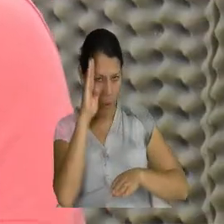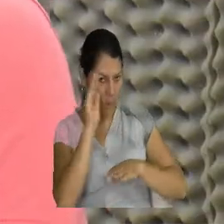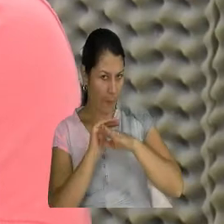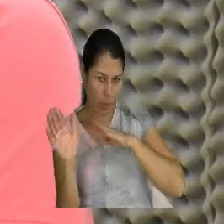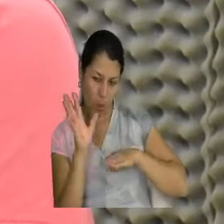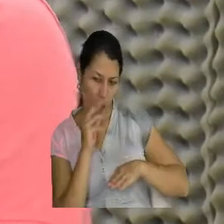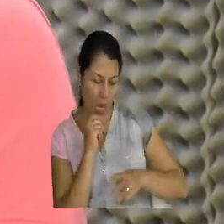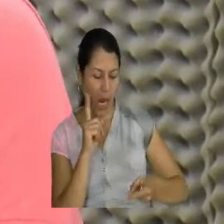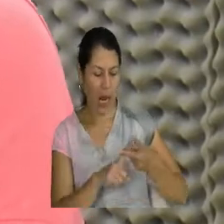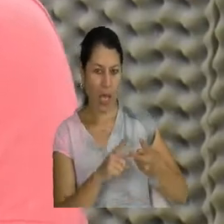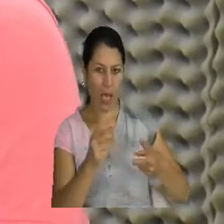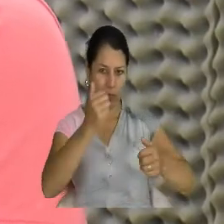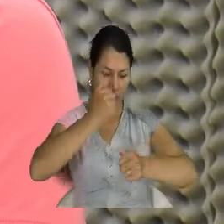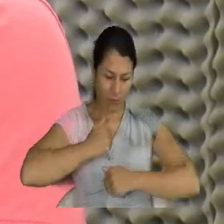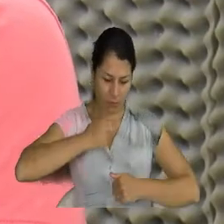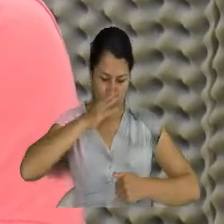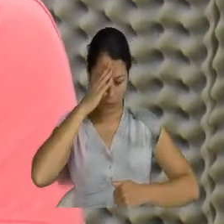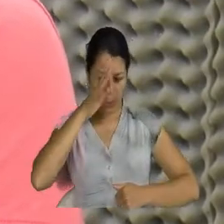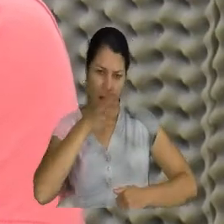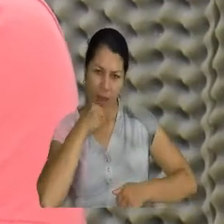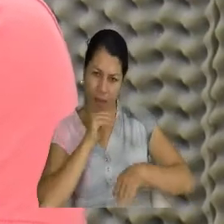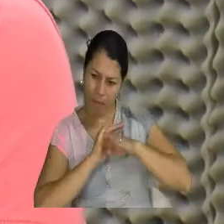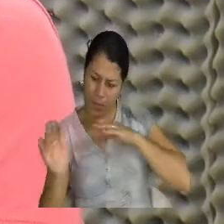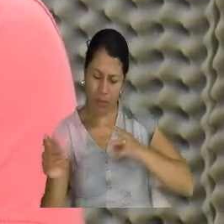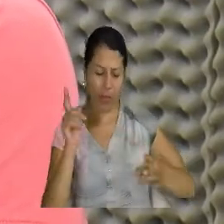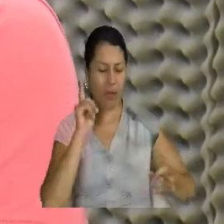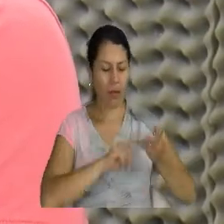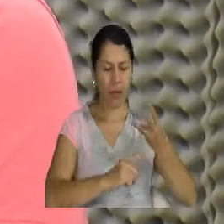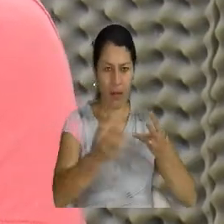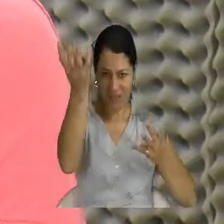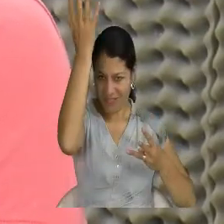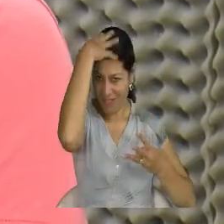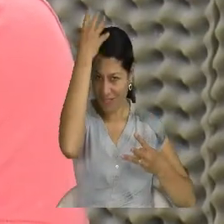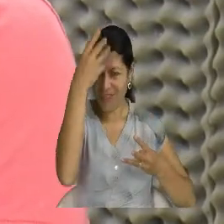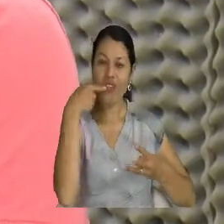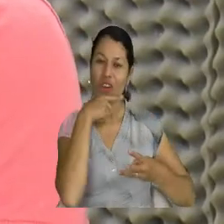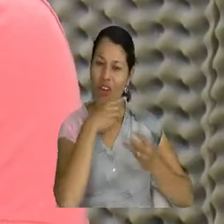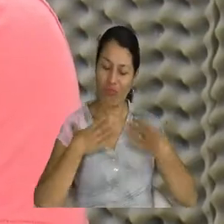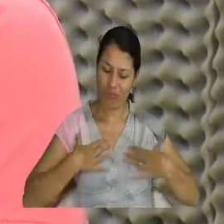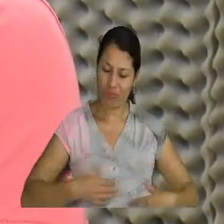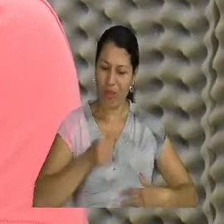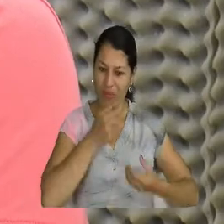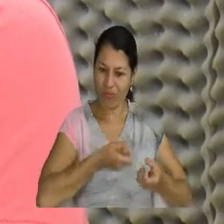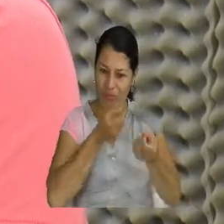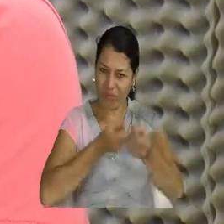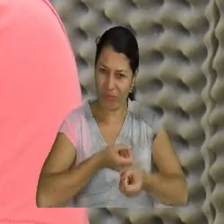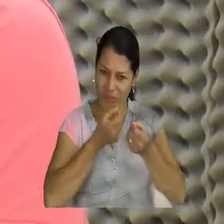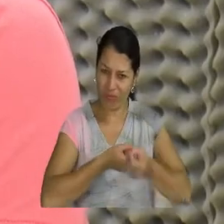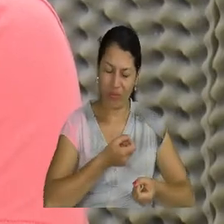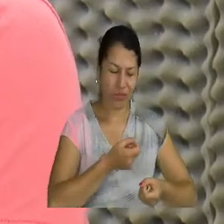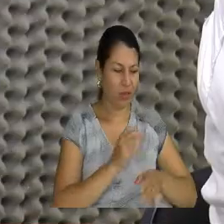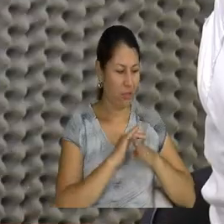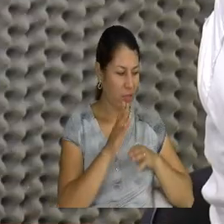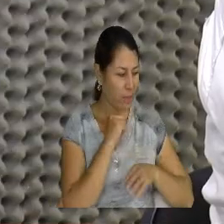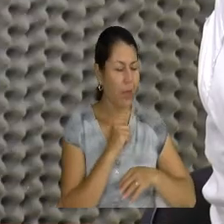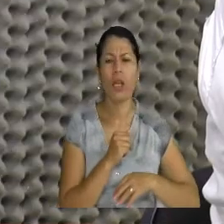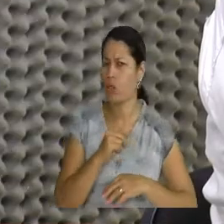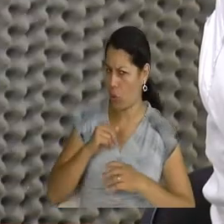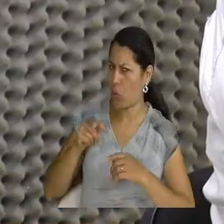hacen siempre su espectáculo, los bomberos, en fin? Ellos van a tener su propio espacio en otros